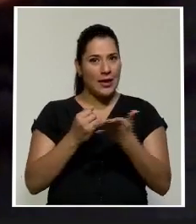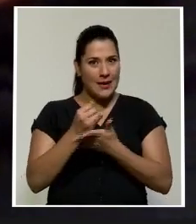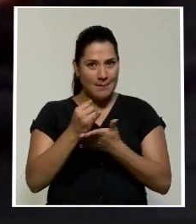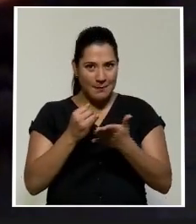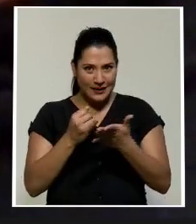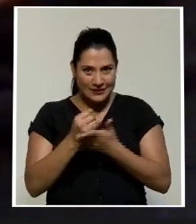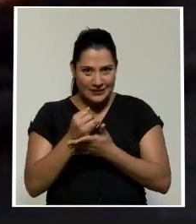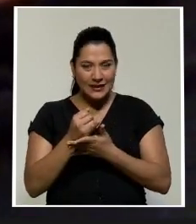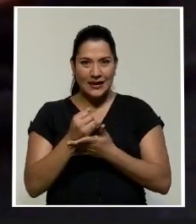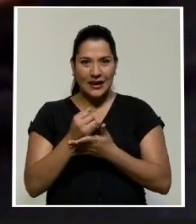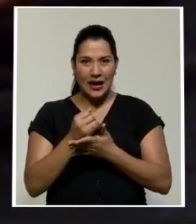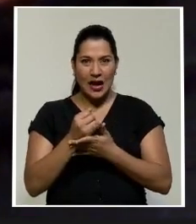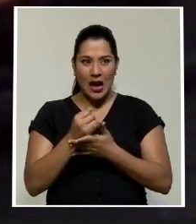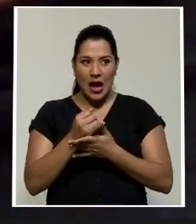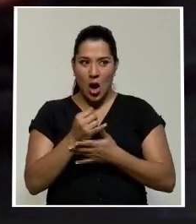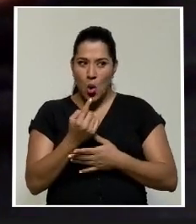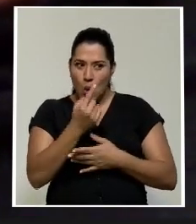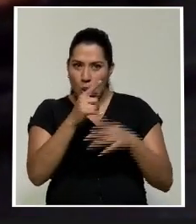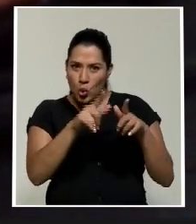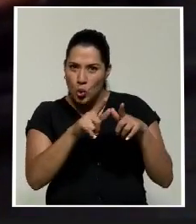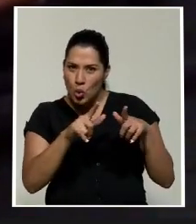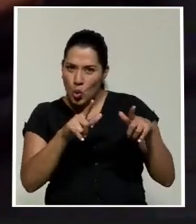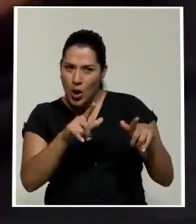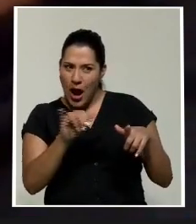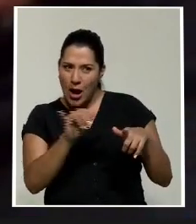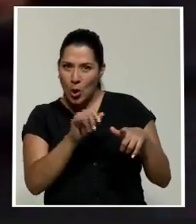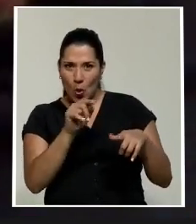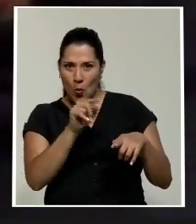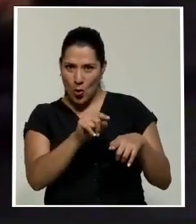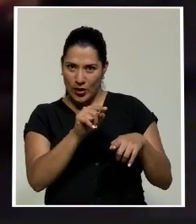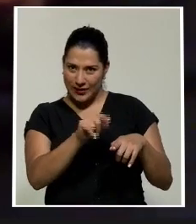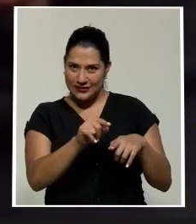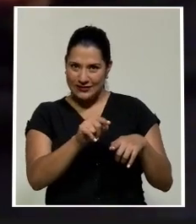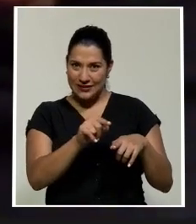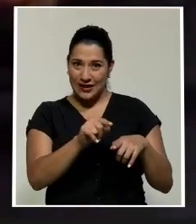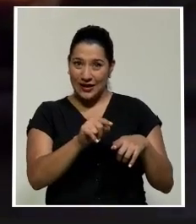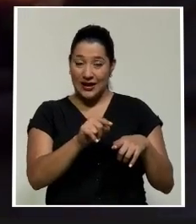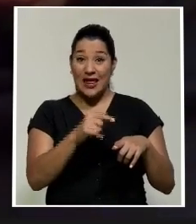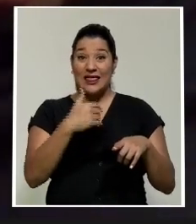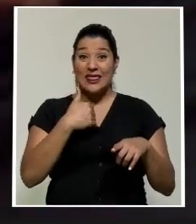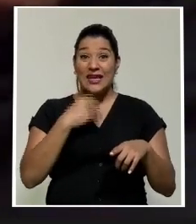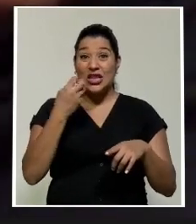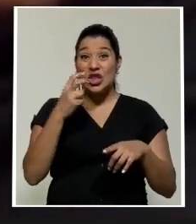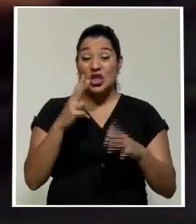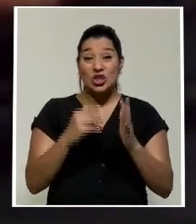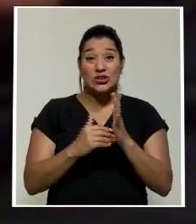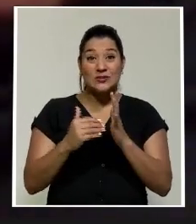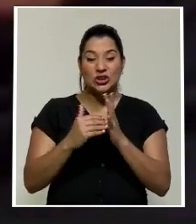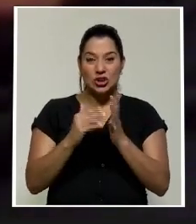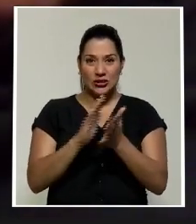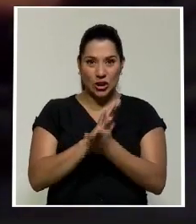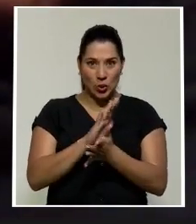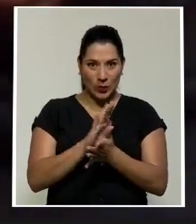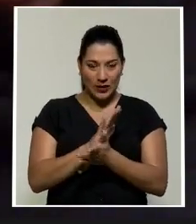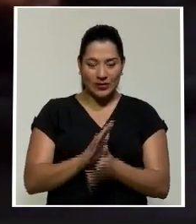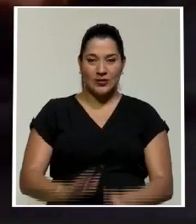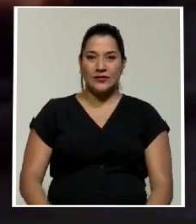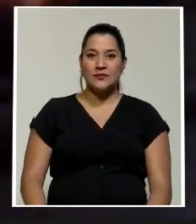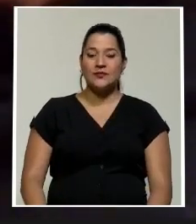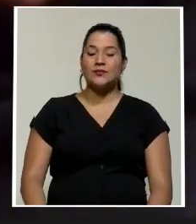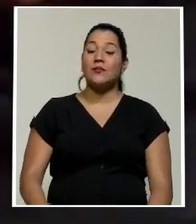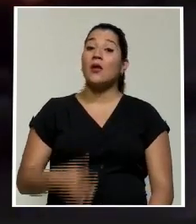un océano tan profundo como el que dejan 12 millones de documentos?